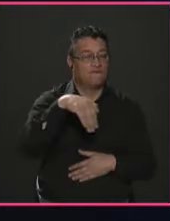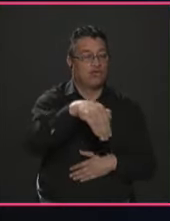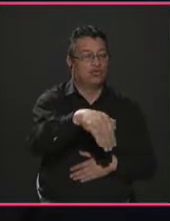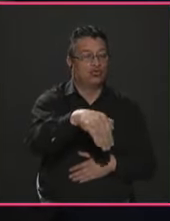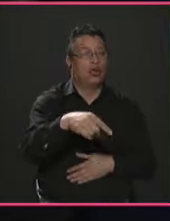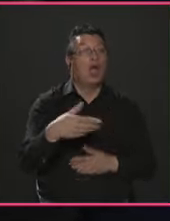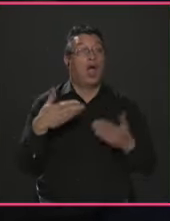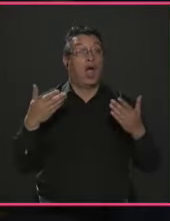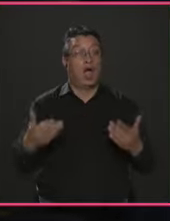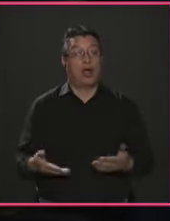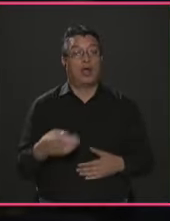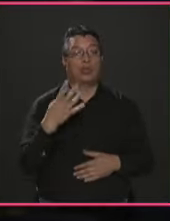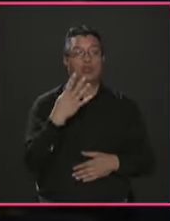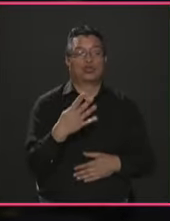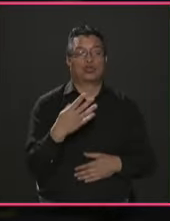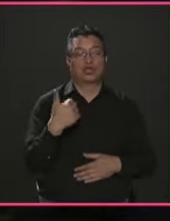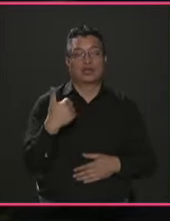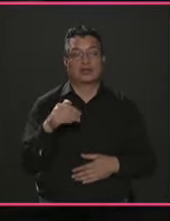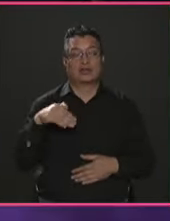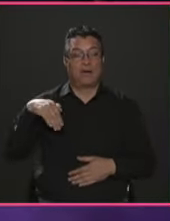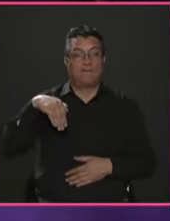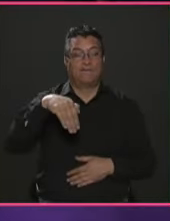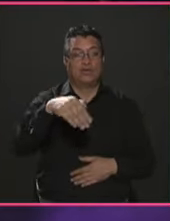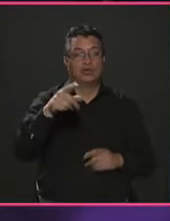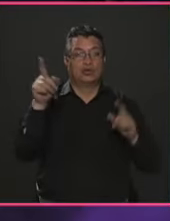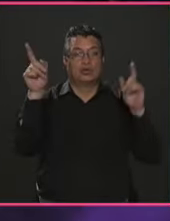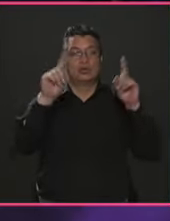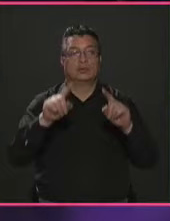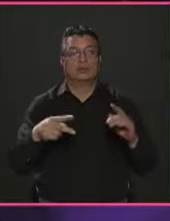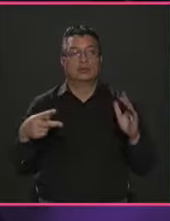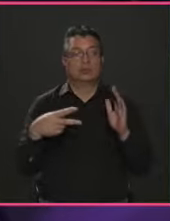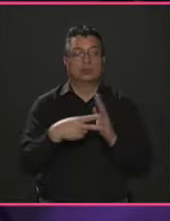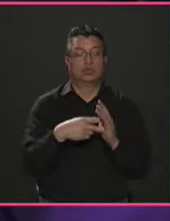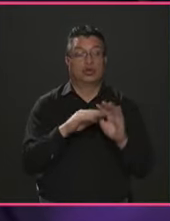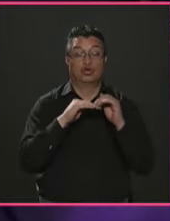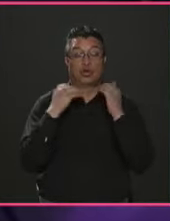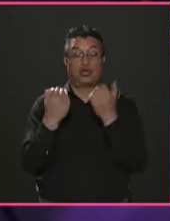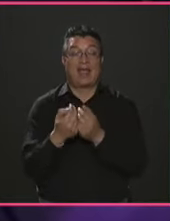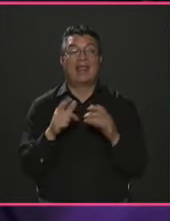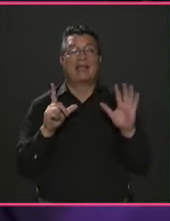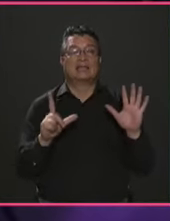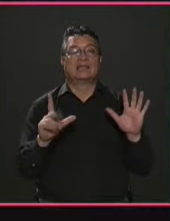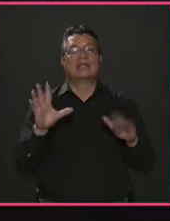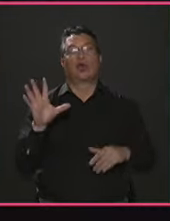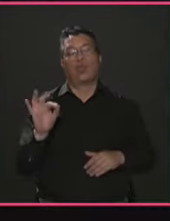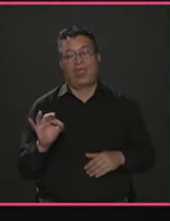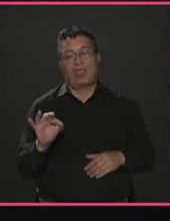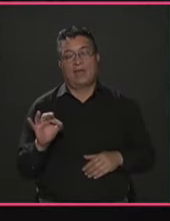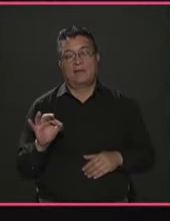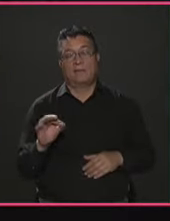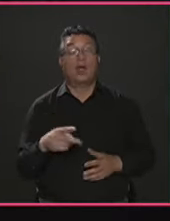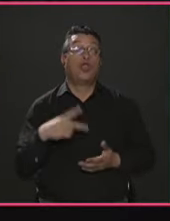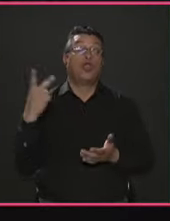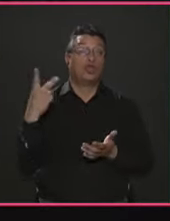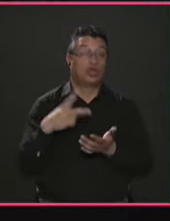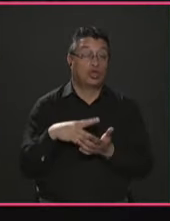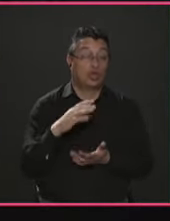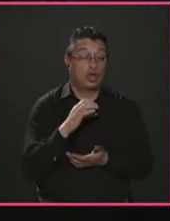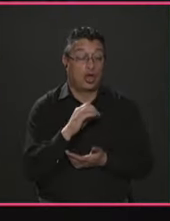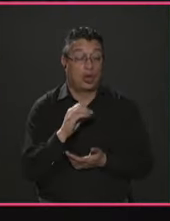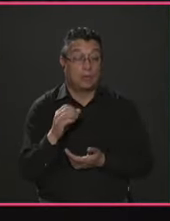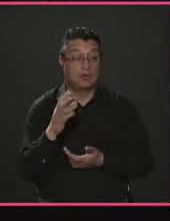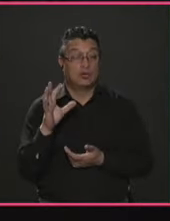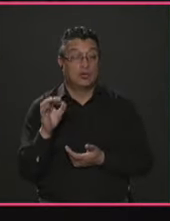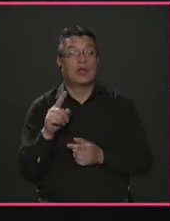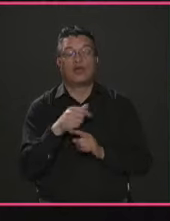hay 460 buses eléctricos de 750 y el